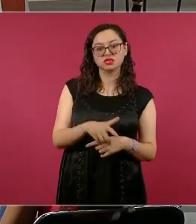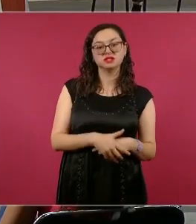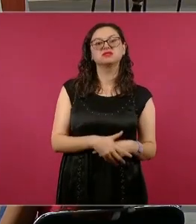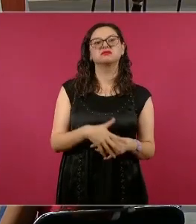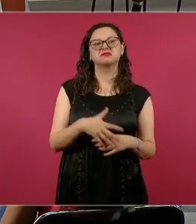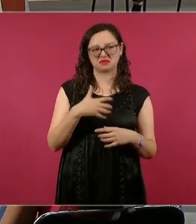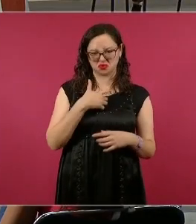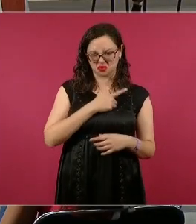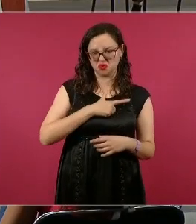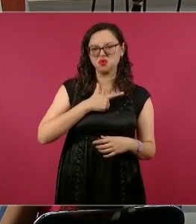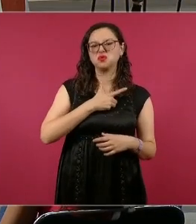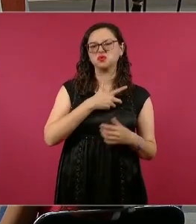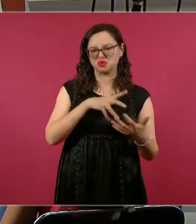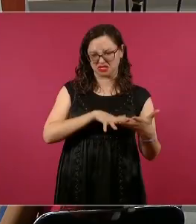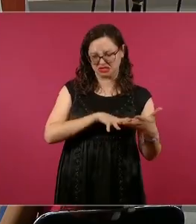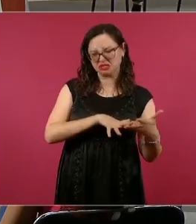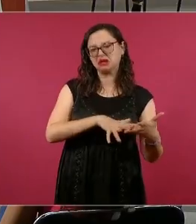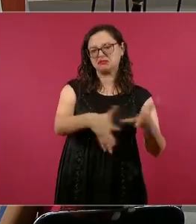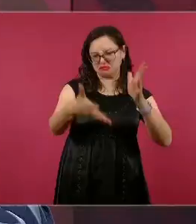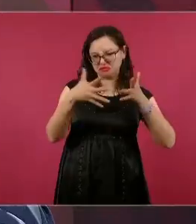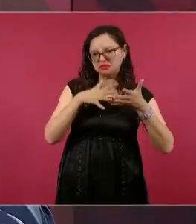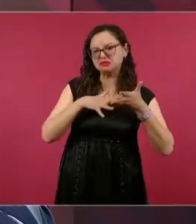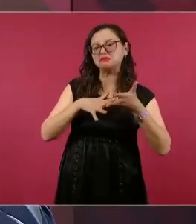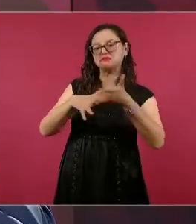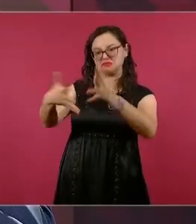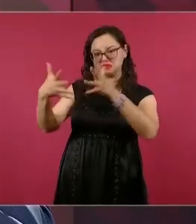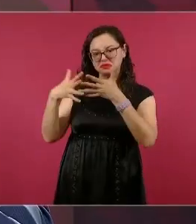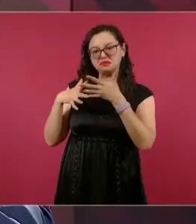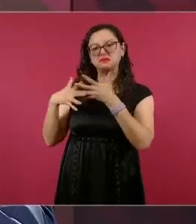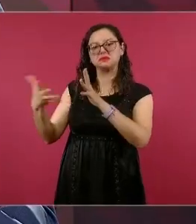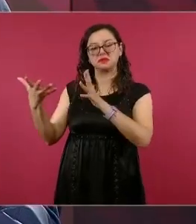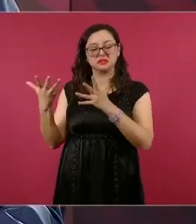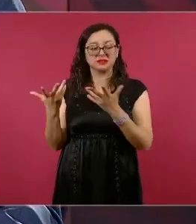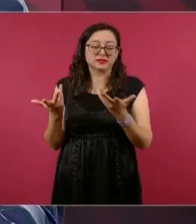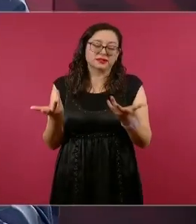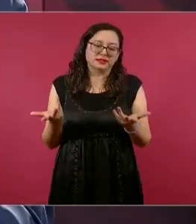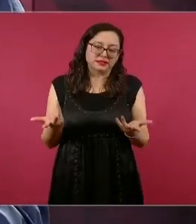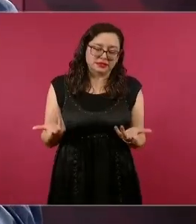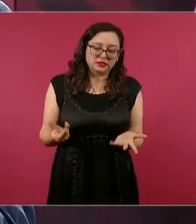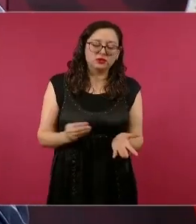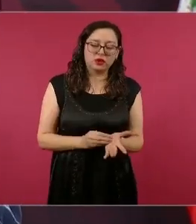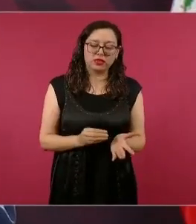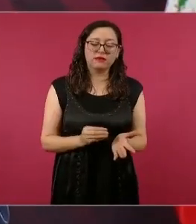métodos, esas prácticas, y también